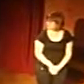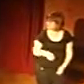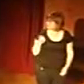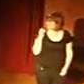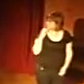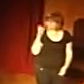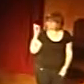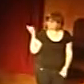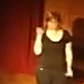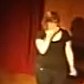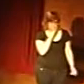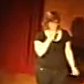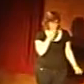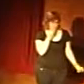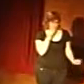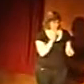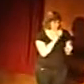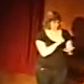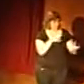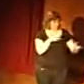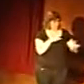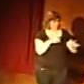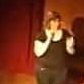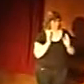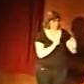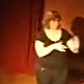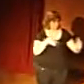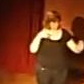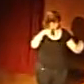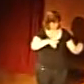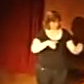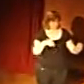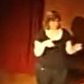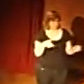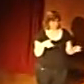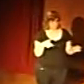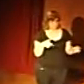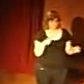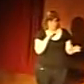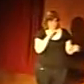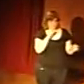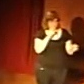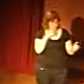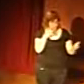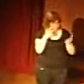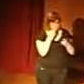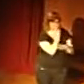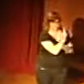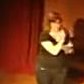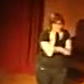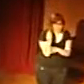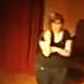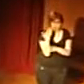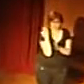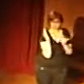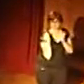esta preciosa vista de del Prado como nos nos dibuja con la la la decoración de las esculturas que que tenía que